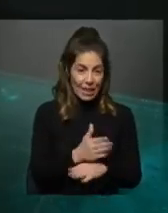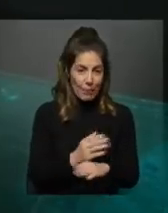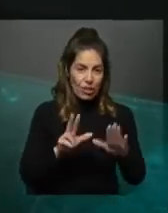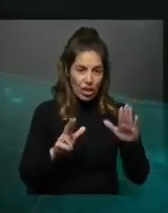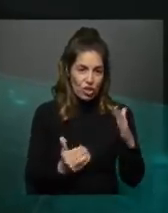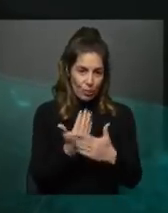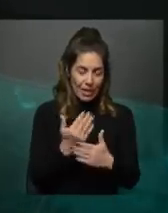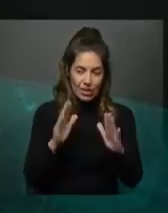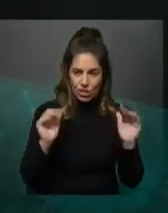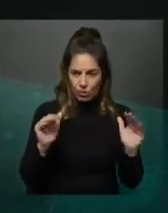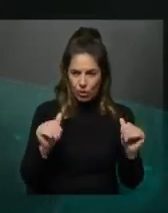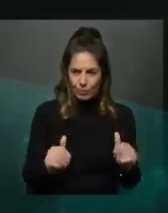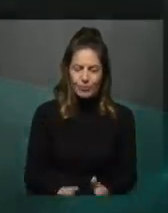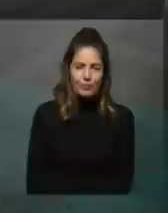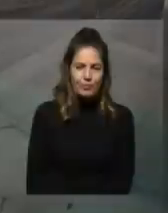ciudad